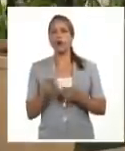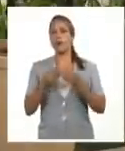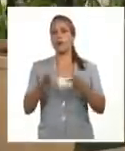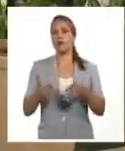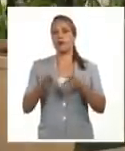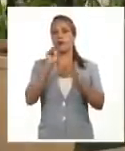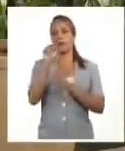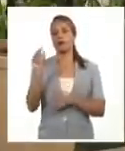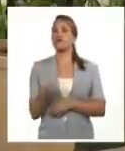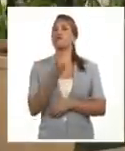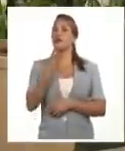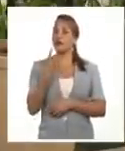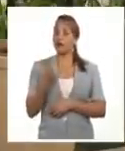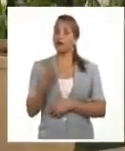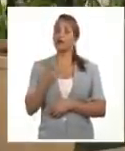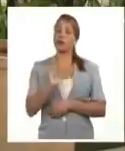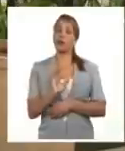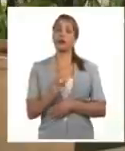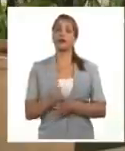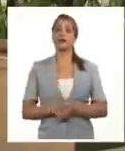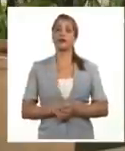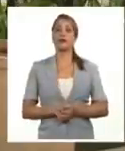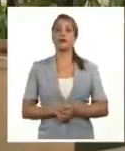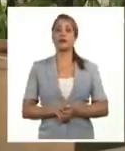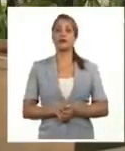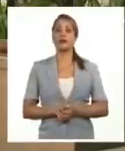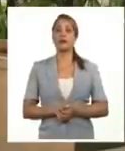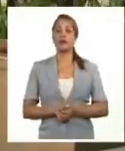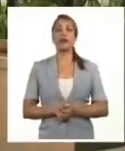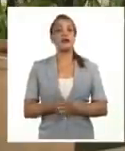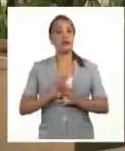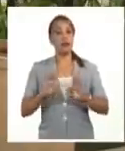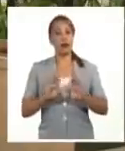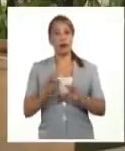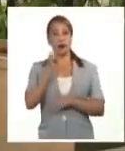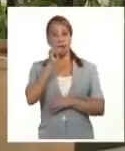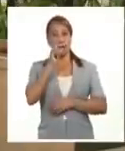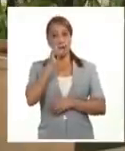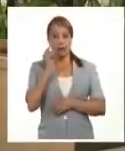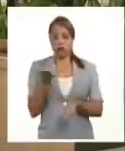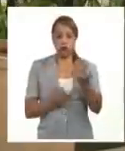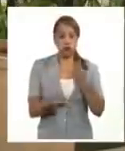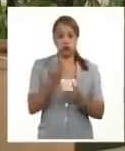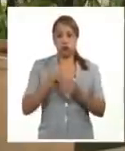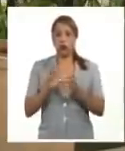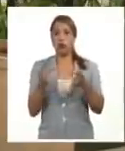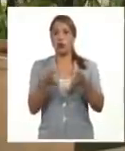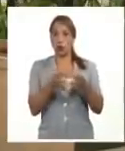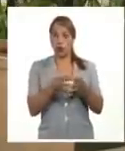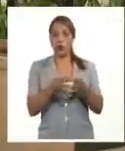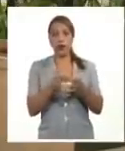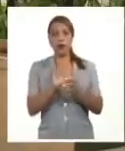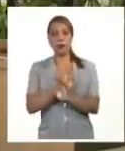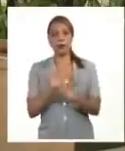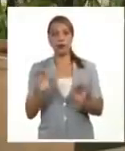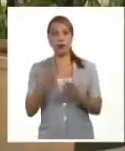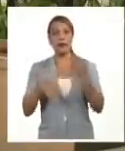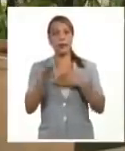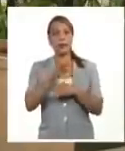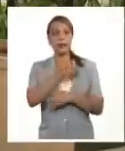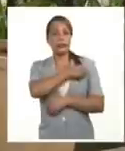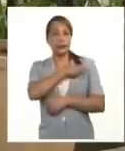sido hallados. Cuando concluyan estas faenas de rescate y salvamento por parte de fuerzas especializadas del Ministerio